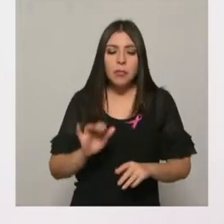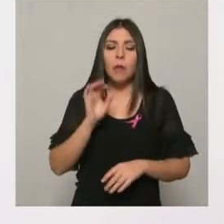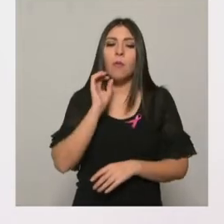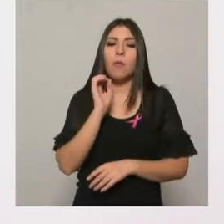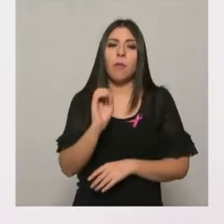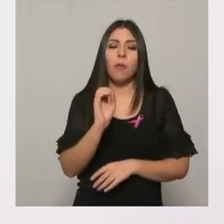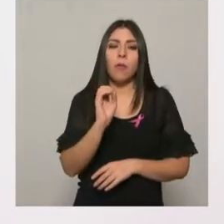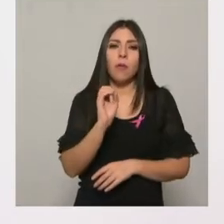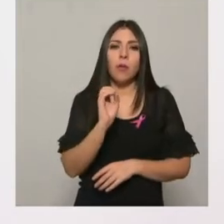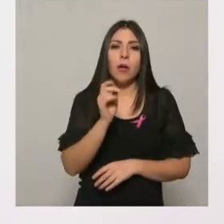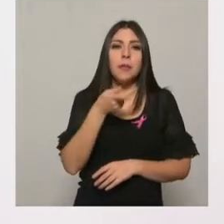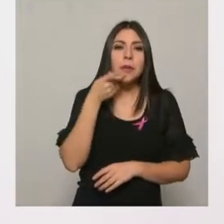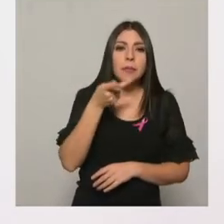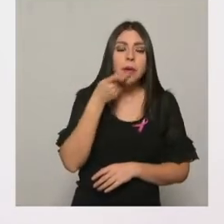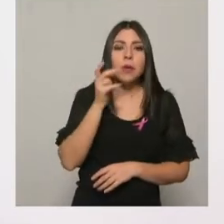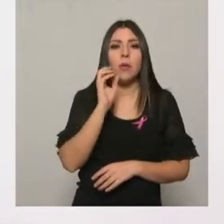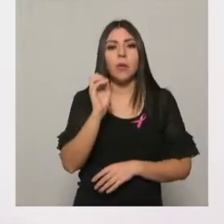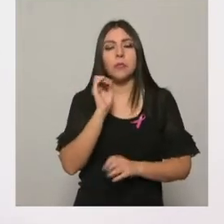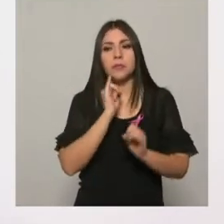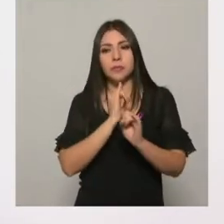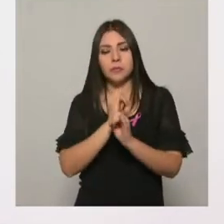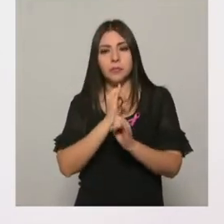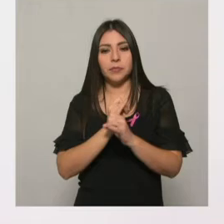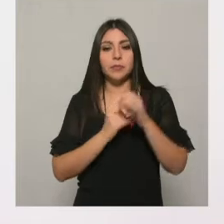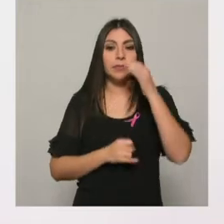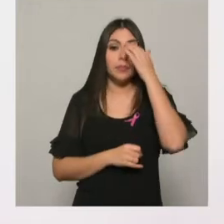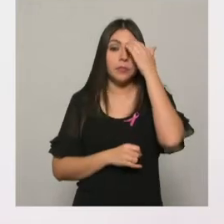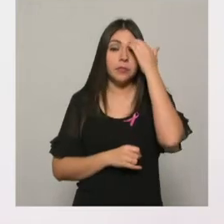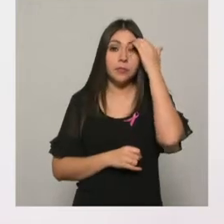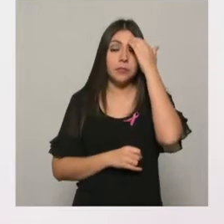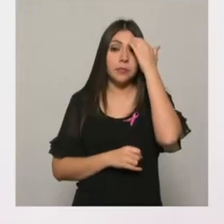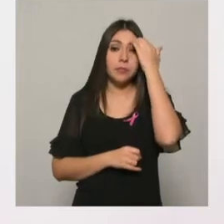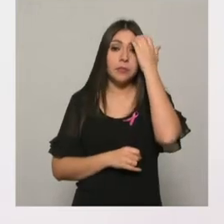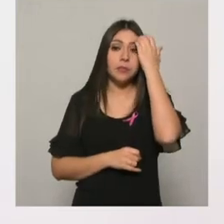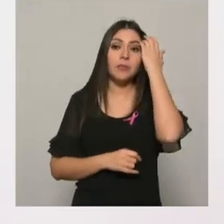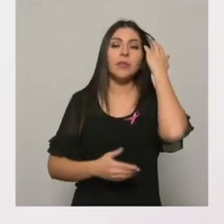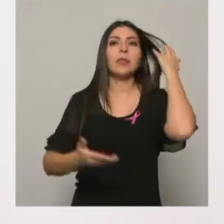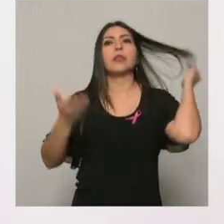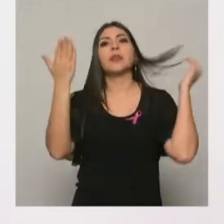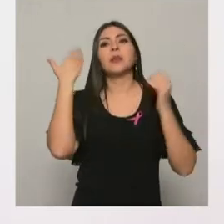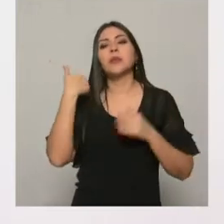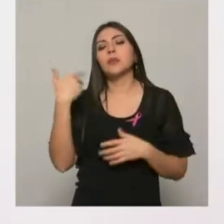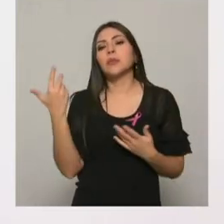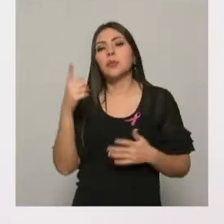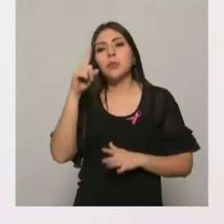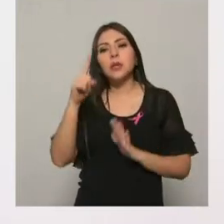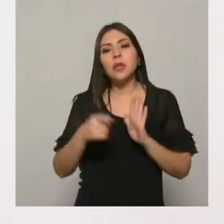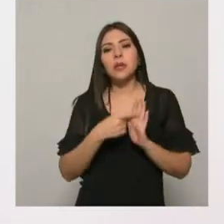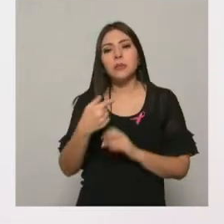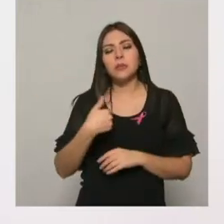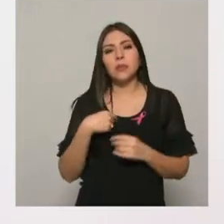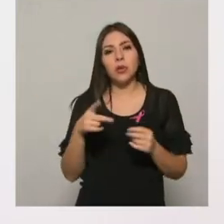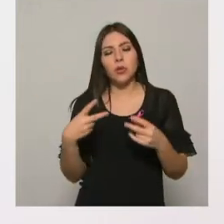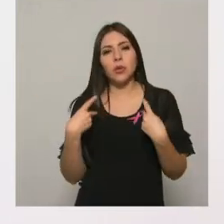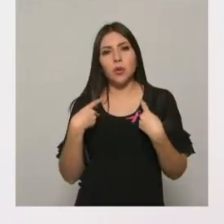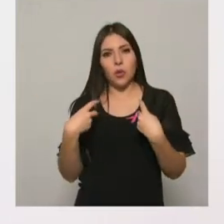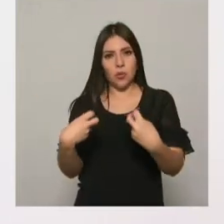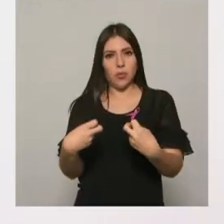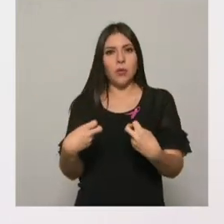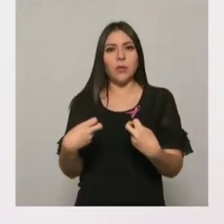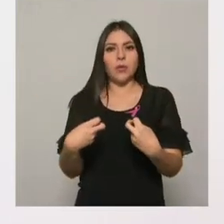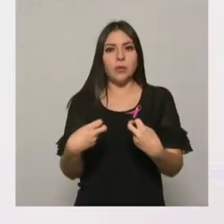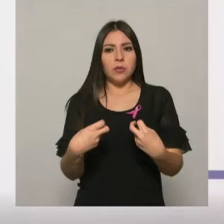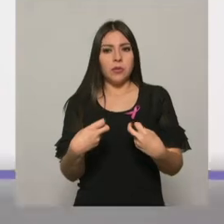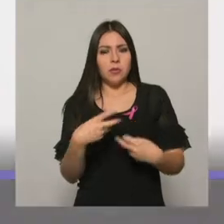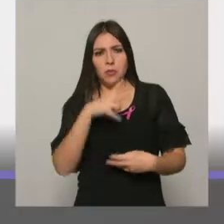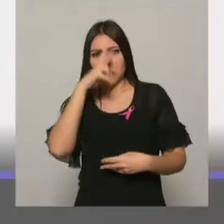de forma virtual. Y bueno, ahora te platico que alguna vez yo sufrí un robo sin violencia, la utilicé